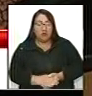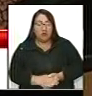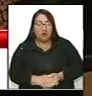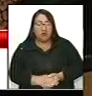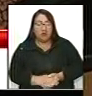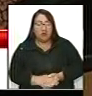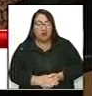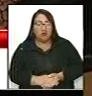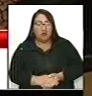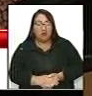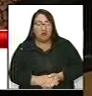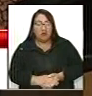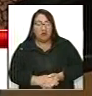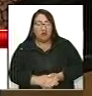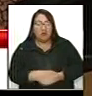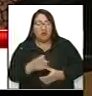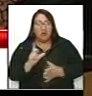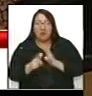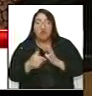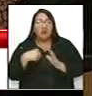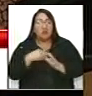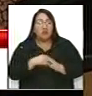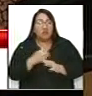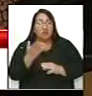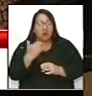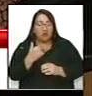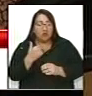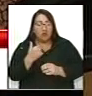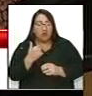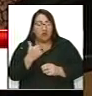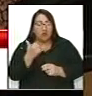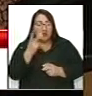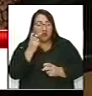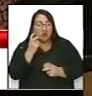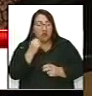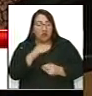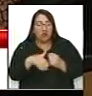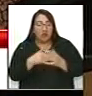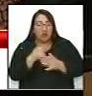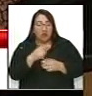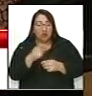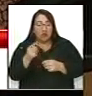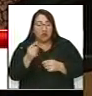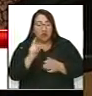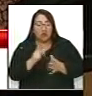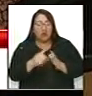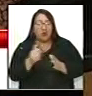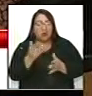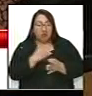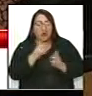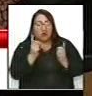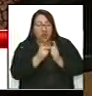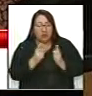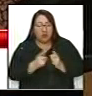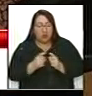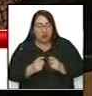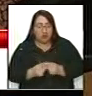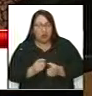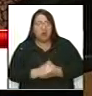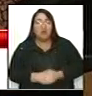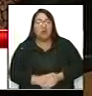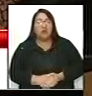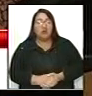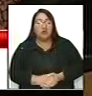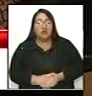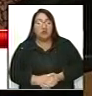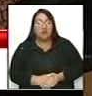y luego vamos a escucharlas a cada una de ustedes y vamos a ir sacando conclusiones sobre este